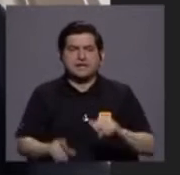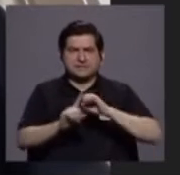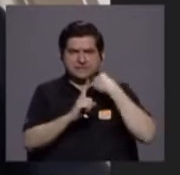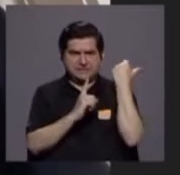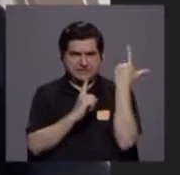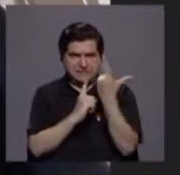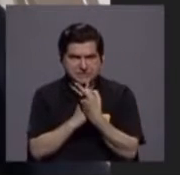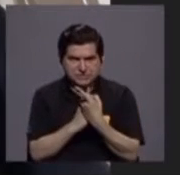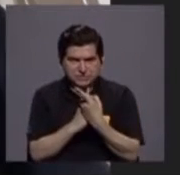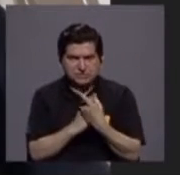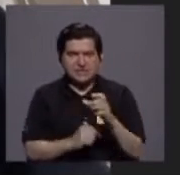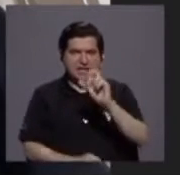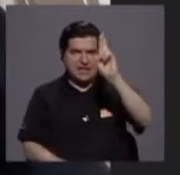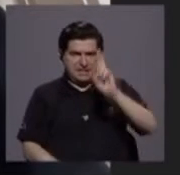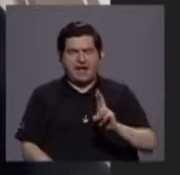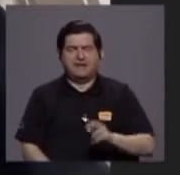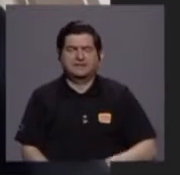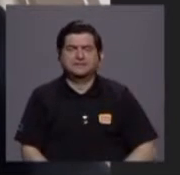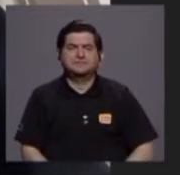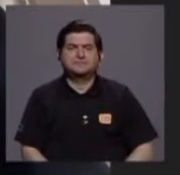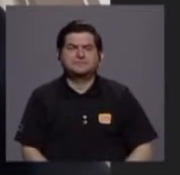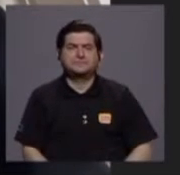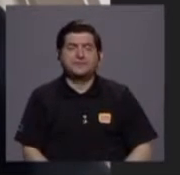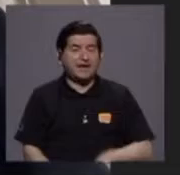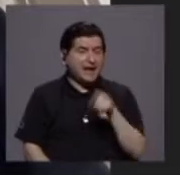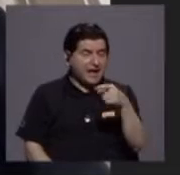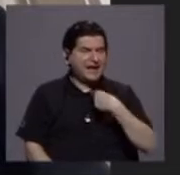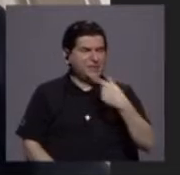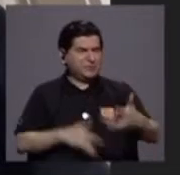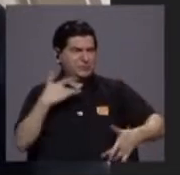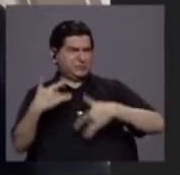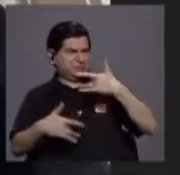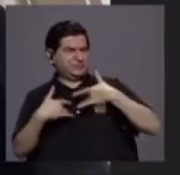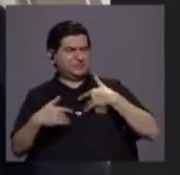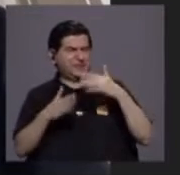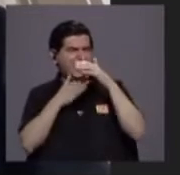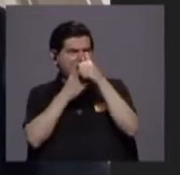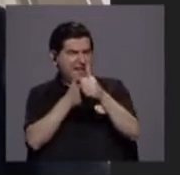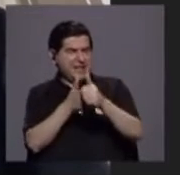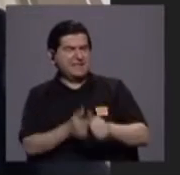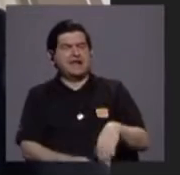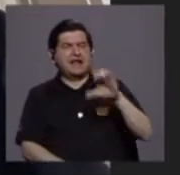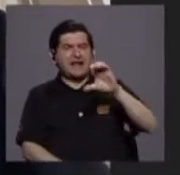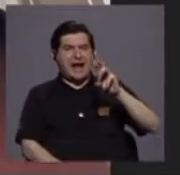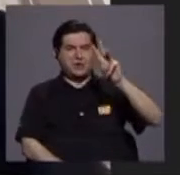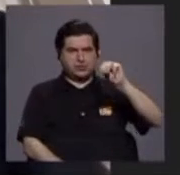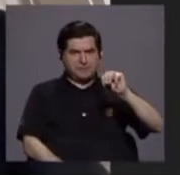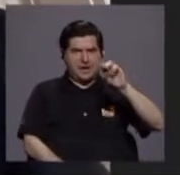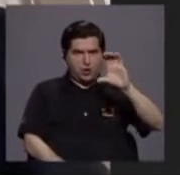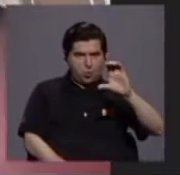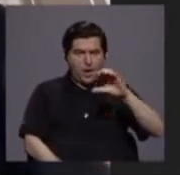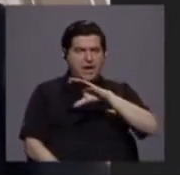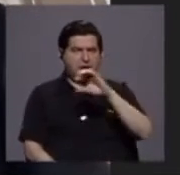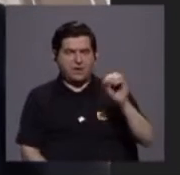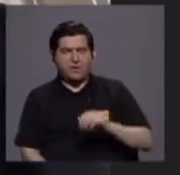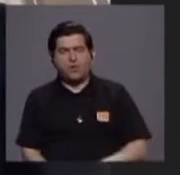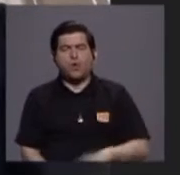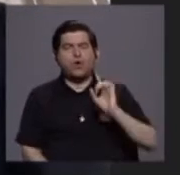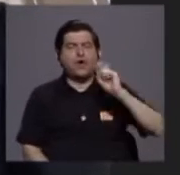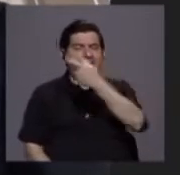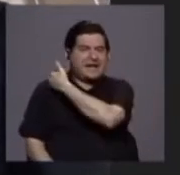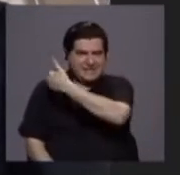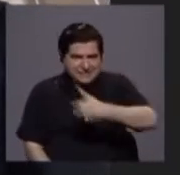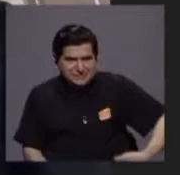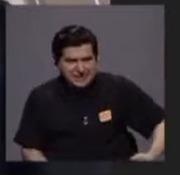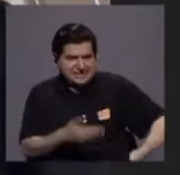sociedad costarricense. Y ahí es cuando uno siente que líderes como un Carlos Manuel Castillo, como algunos de los expresidentes